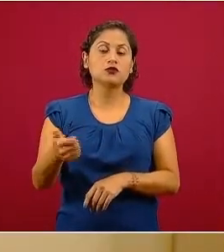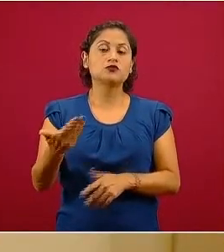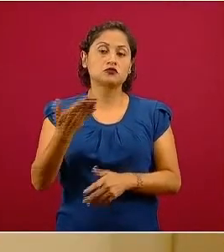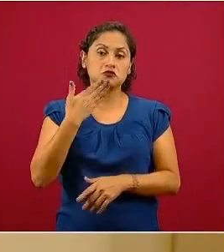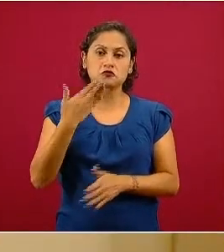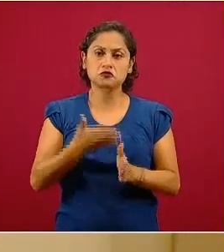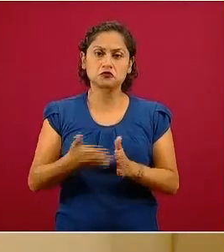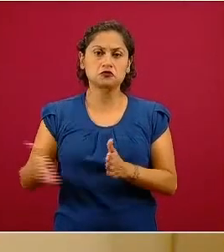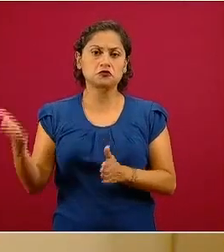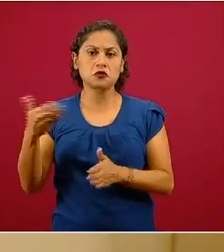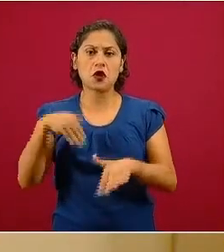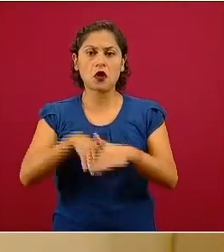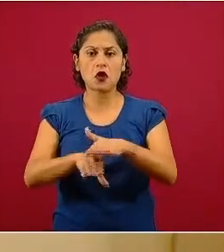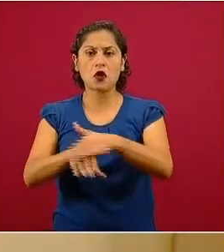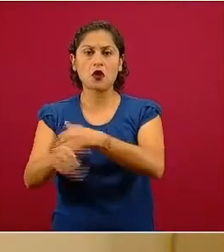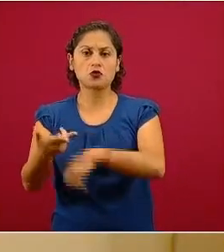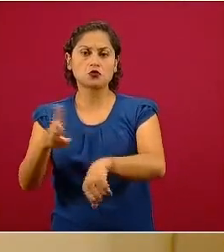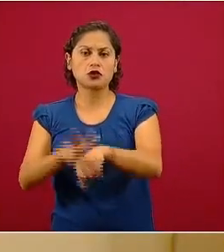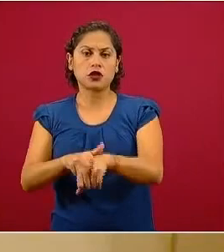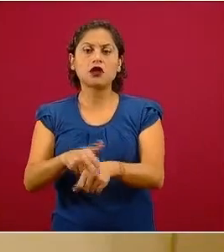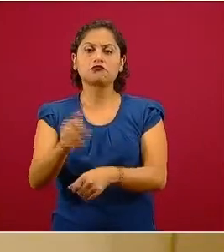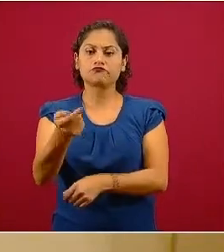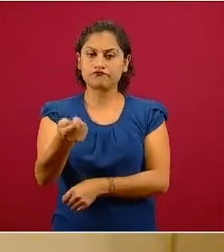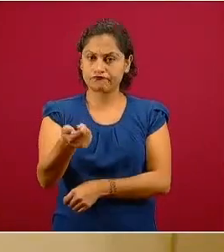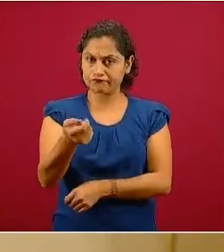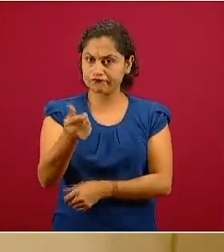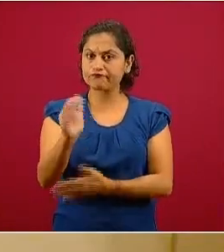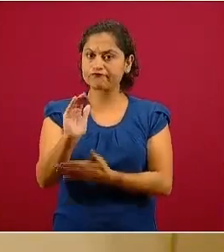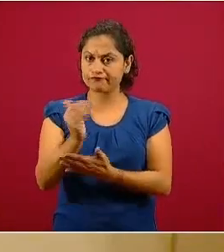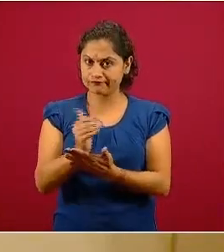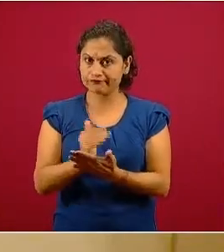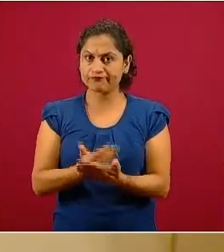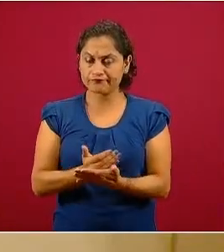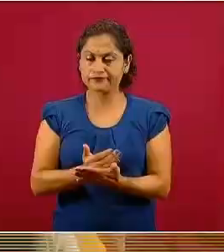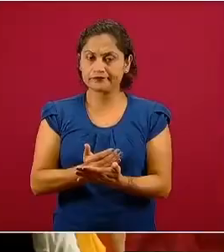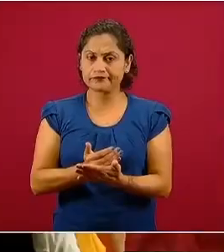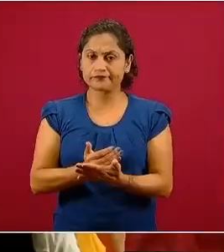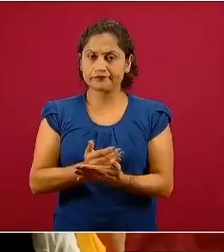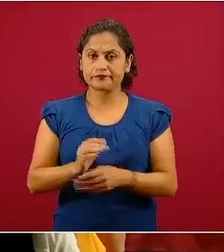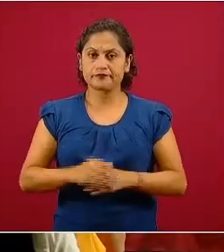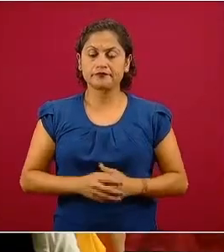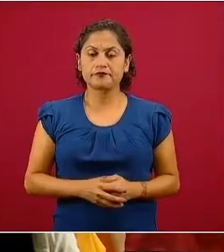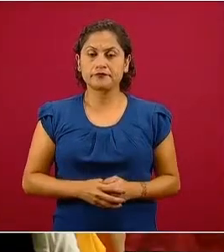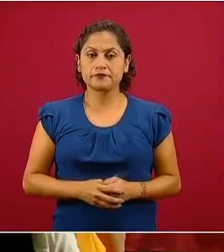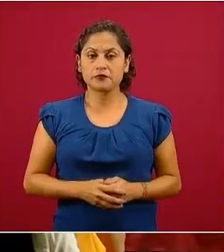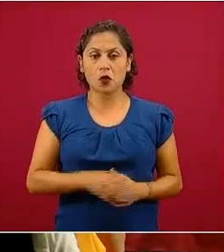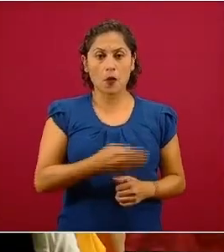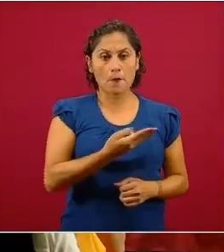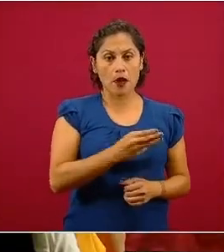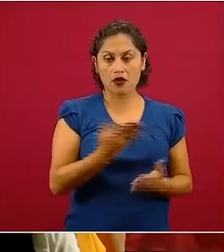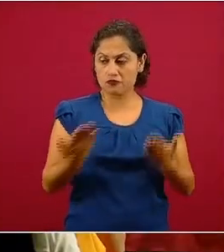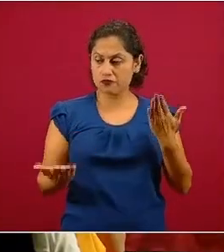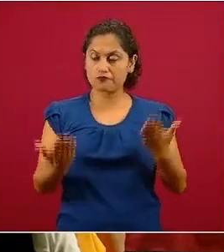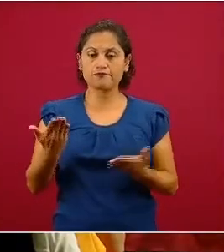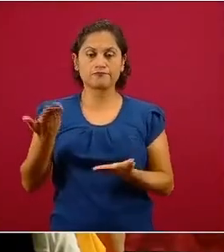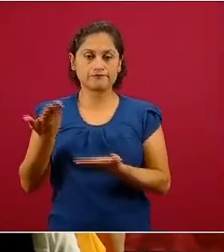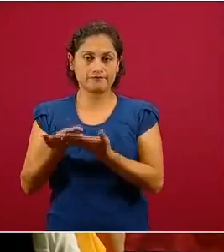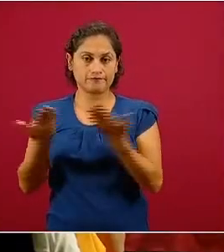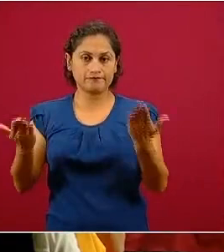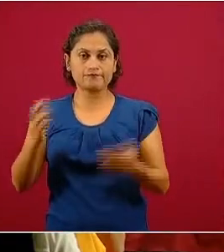los hospitales, llegando prácticamente a los niveles que tenían a fines del mes de mayo. Veamos la